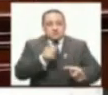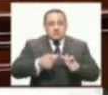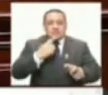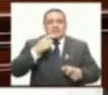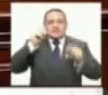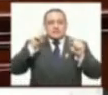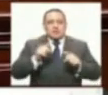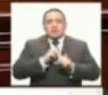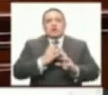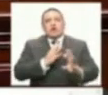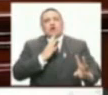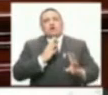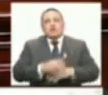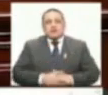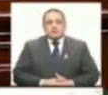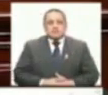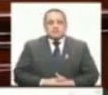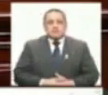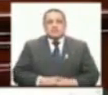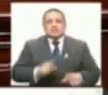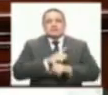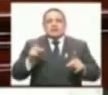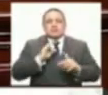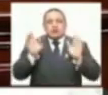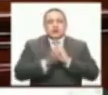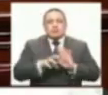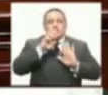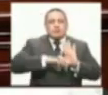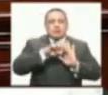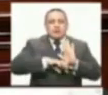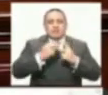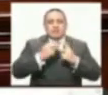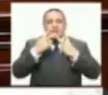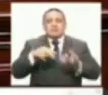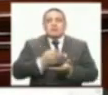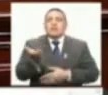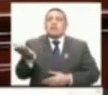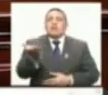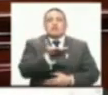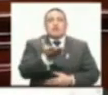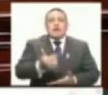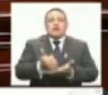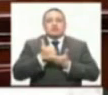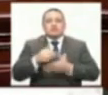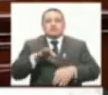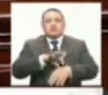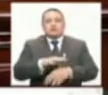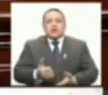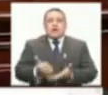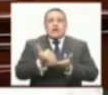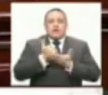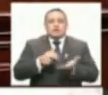hacer coletas, denigrarse en programas de espectáculos o mendigar por atención en salud o para tener